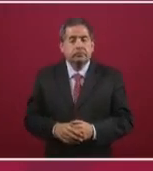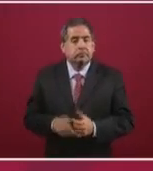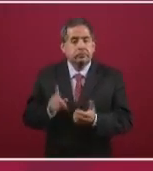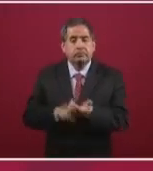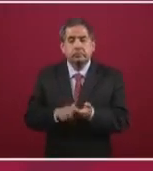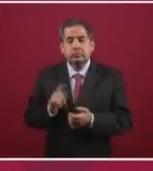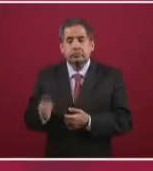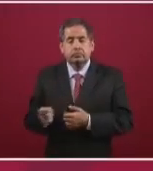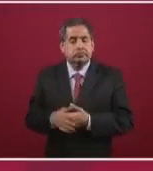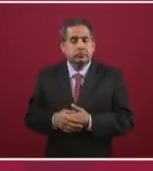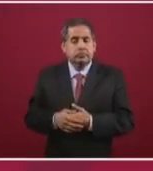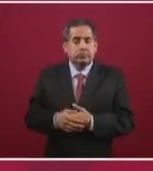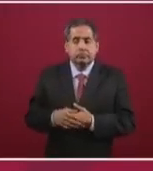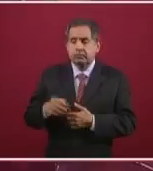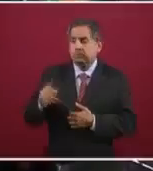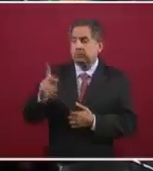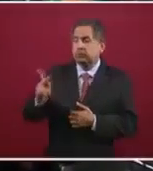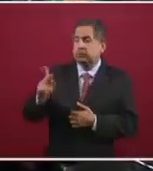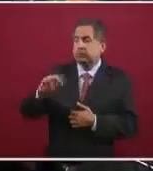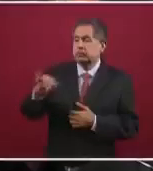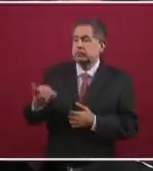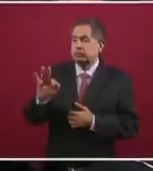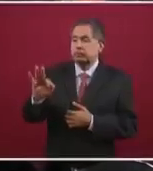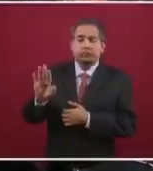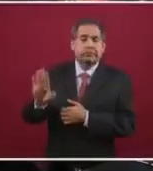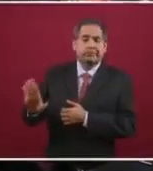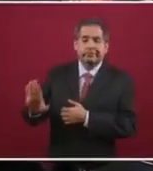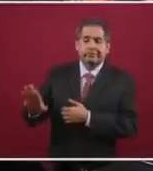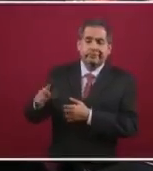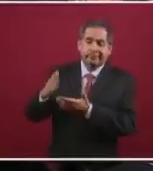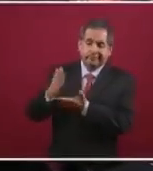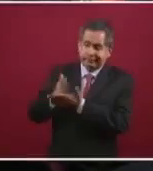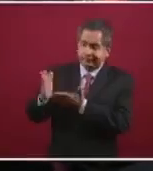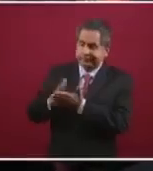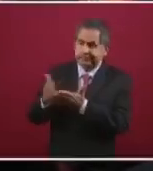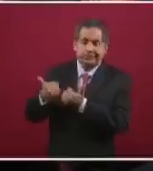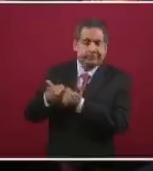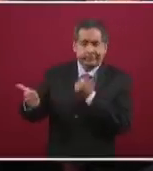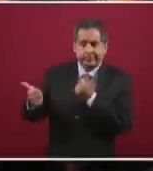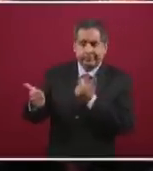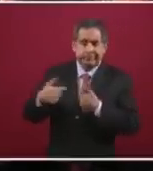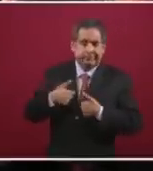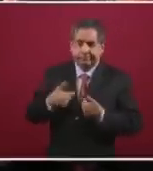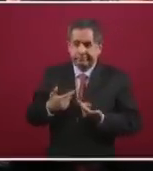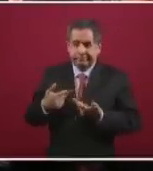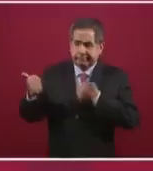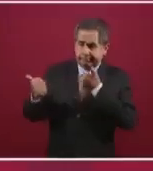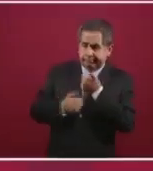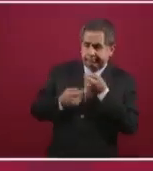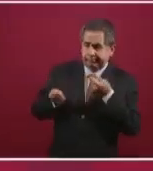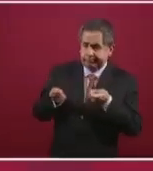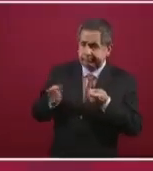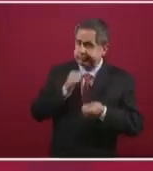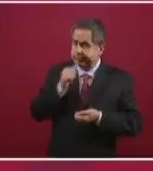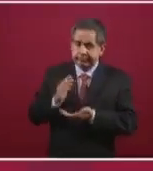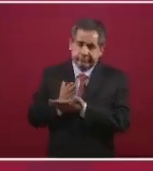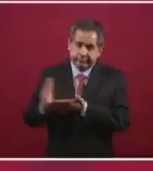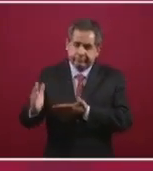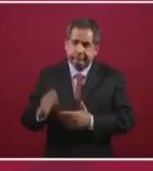pertenece al Poder Judicial, que es también un poder autónomo.